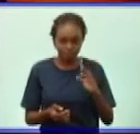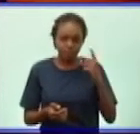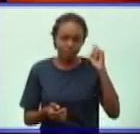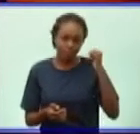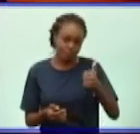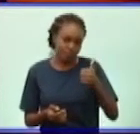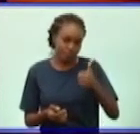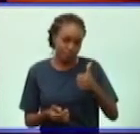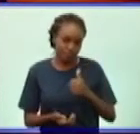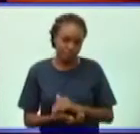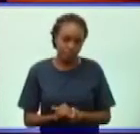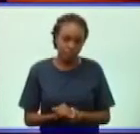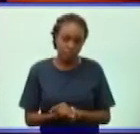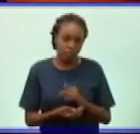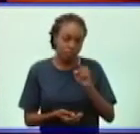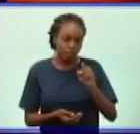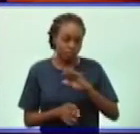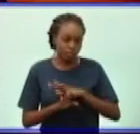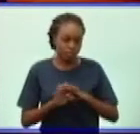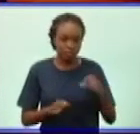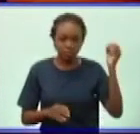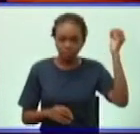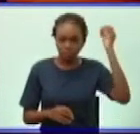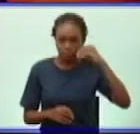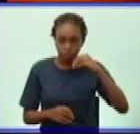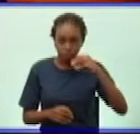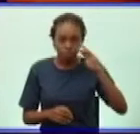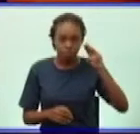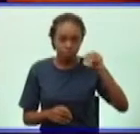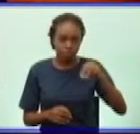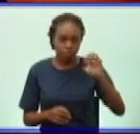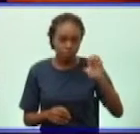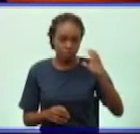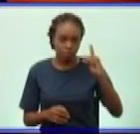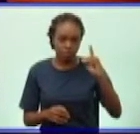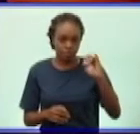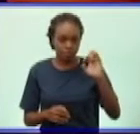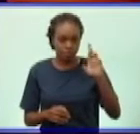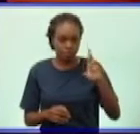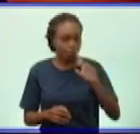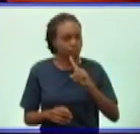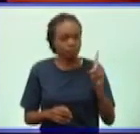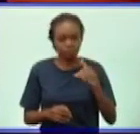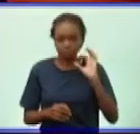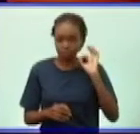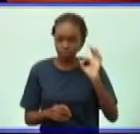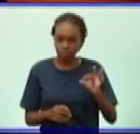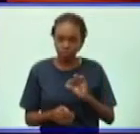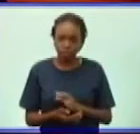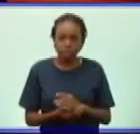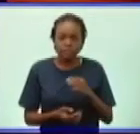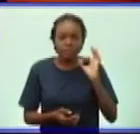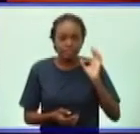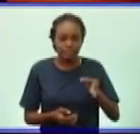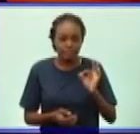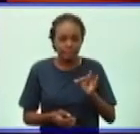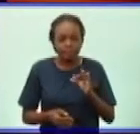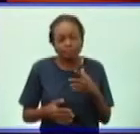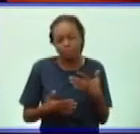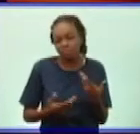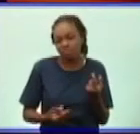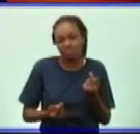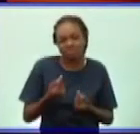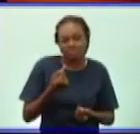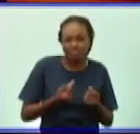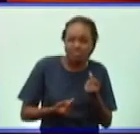ustedes conocen que las mediciones no son exactas. Siempre hay determinada incertidumbre, tanto a la hora de